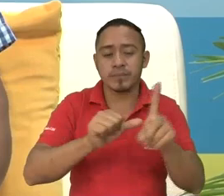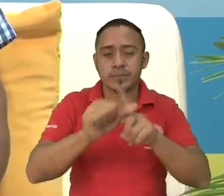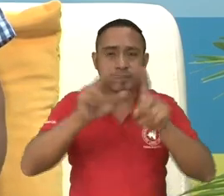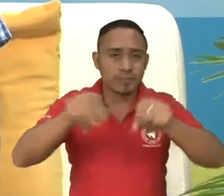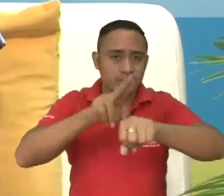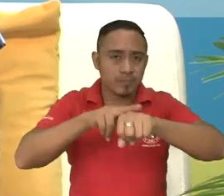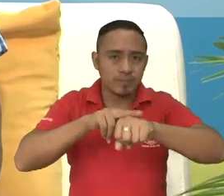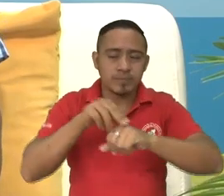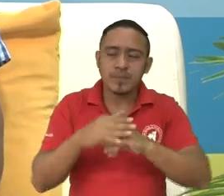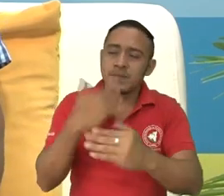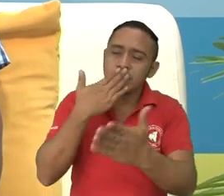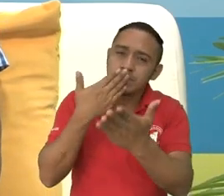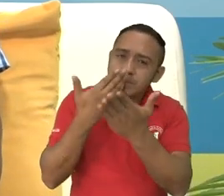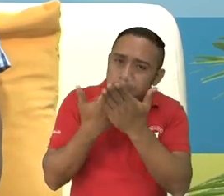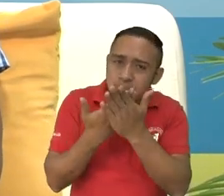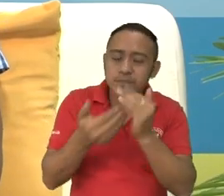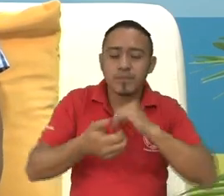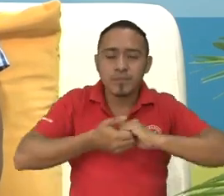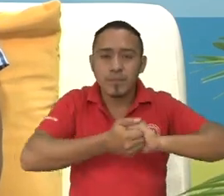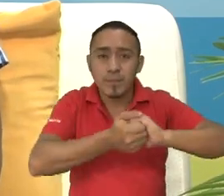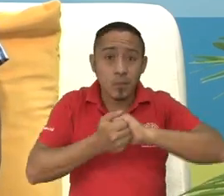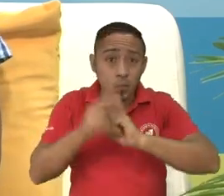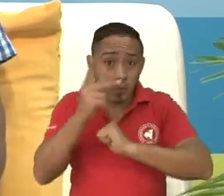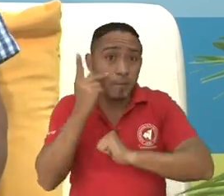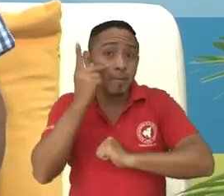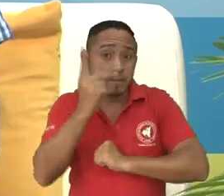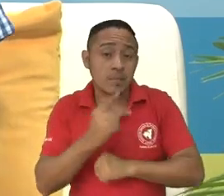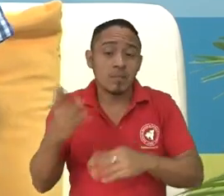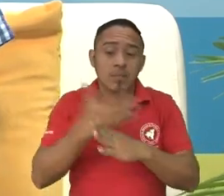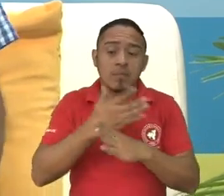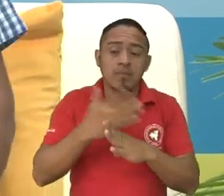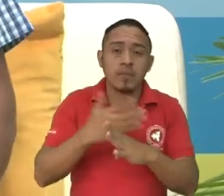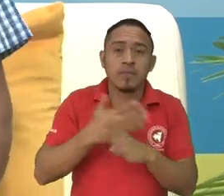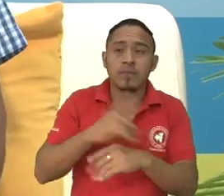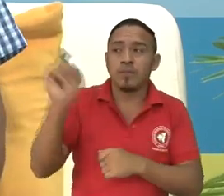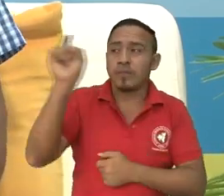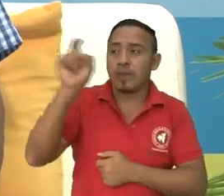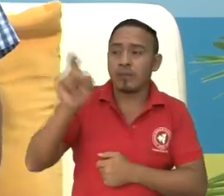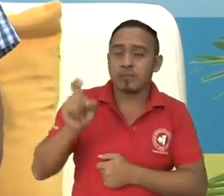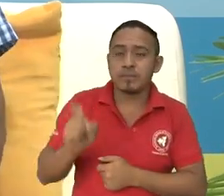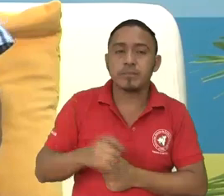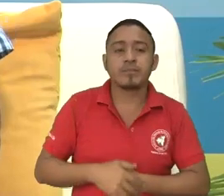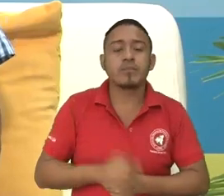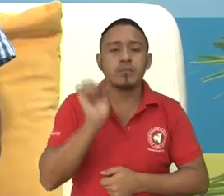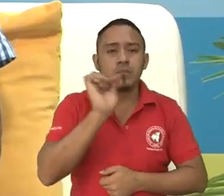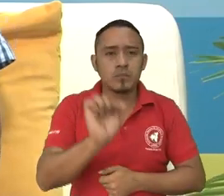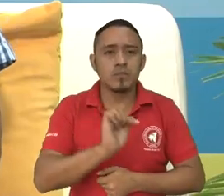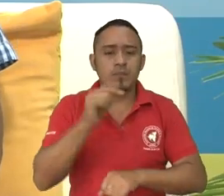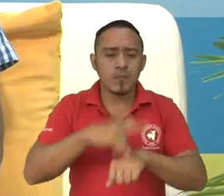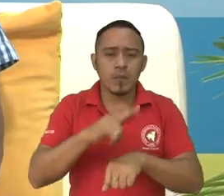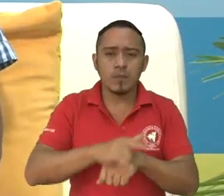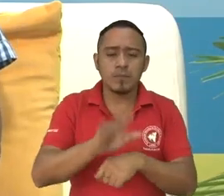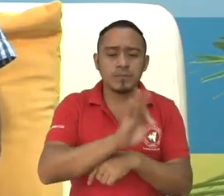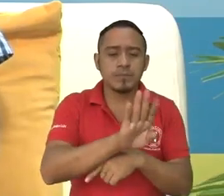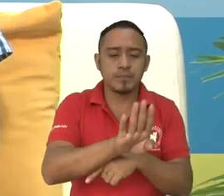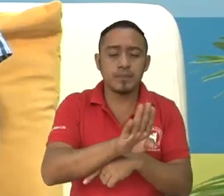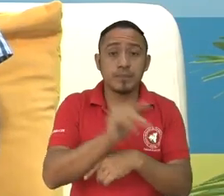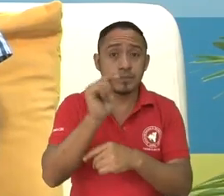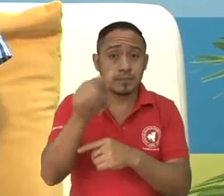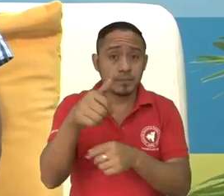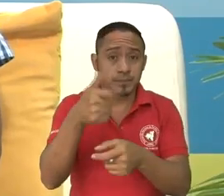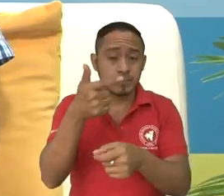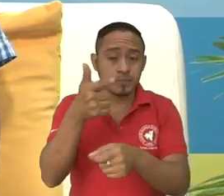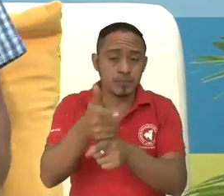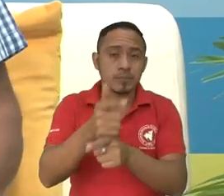Nacional. Gracias a todos los amigos y amigas que nos ven a través de las redes sociales. Usted nos encuentra en Facebook como Canal Parlamentario